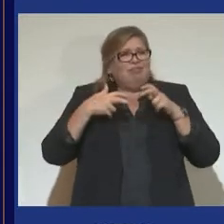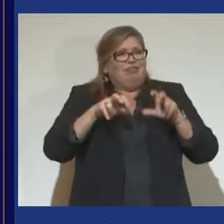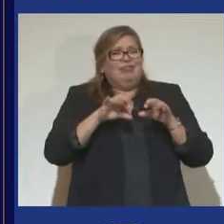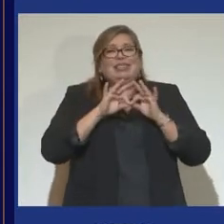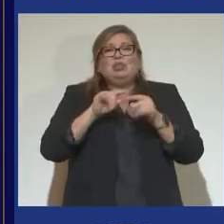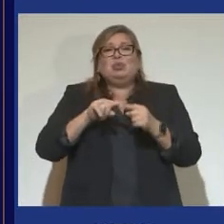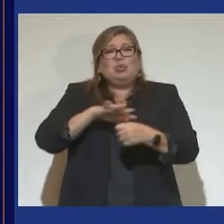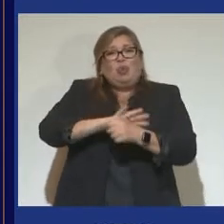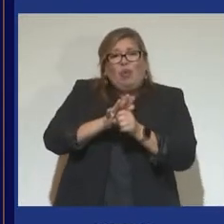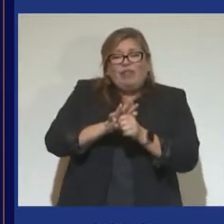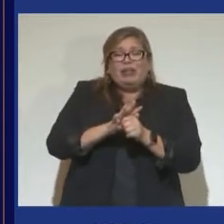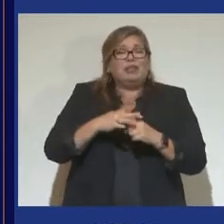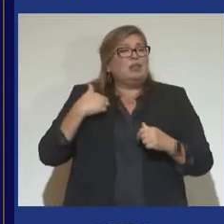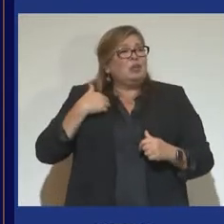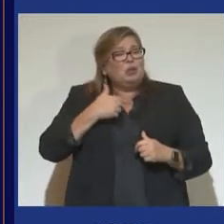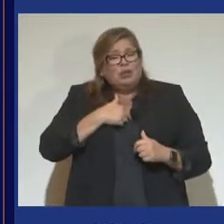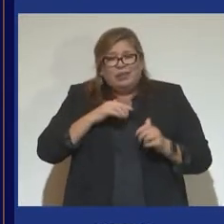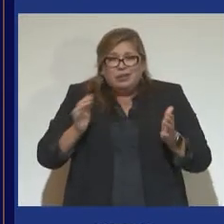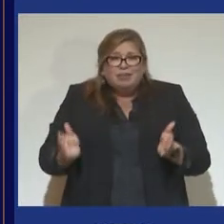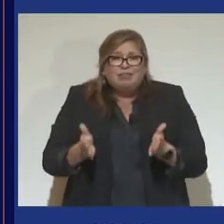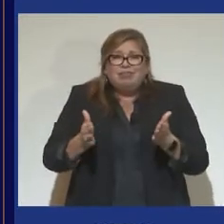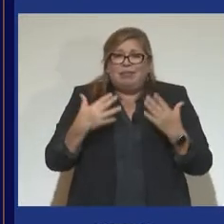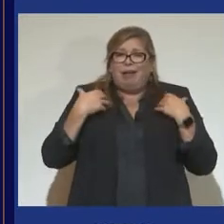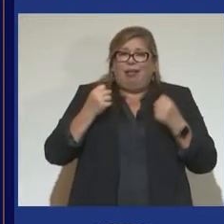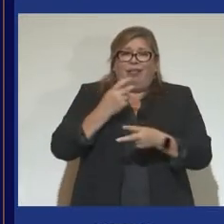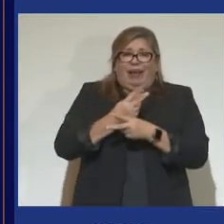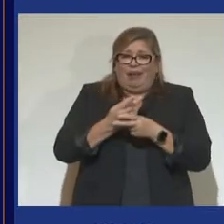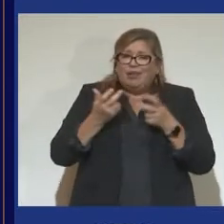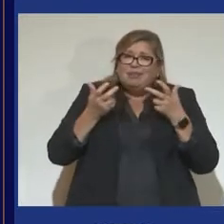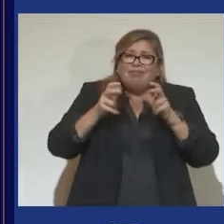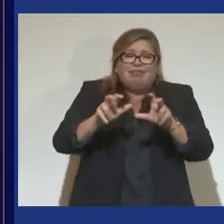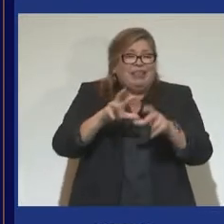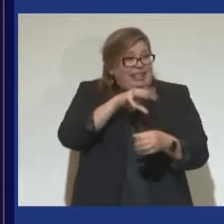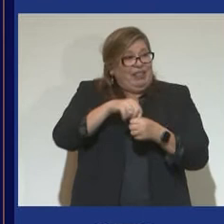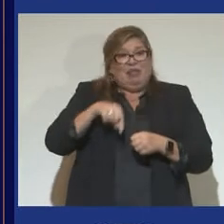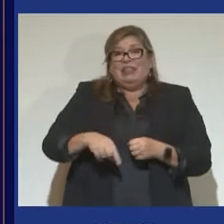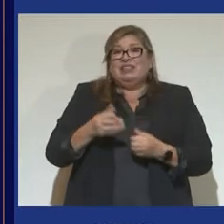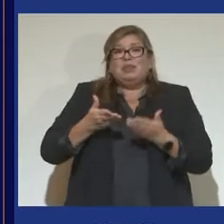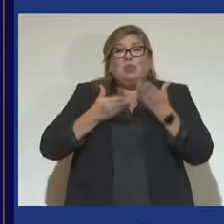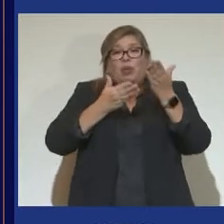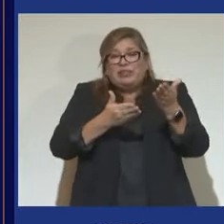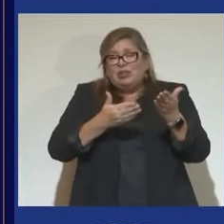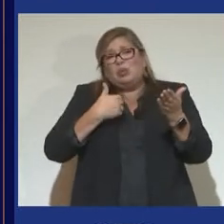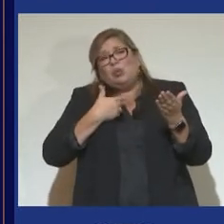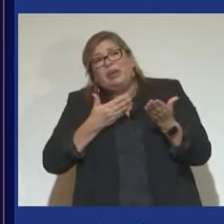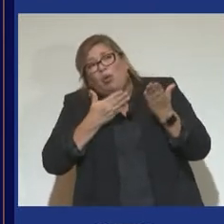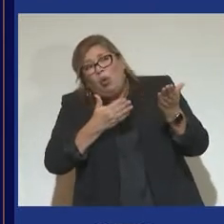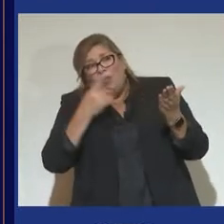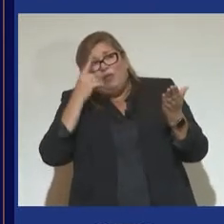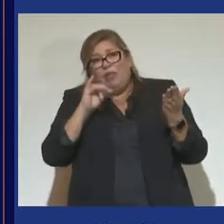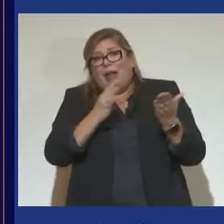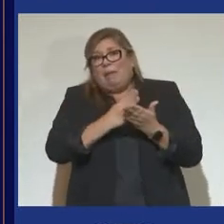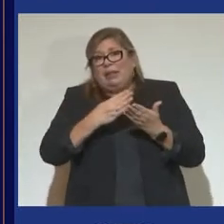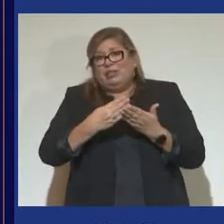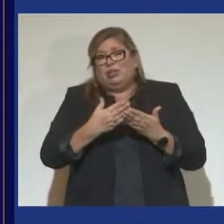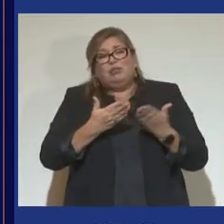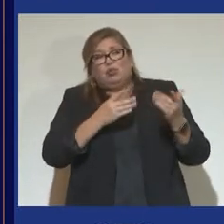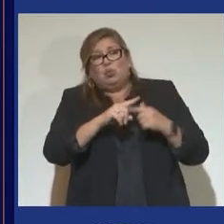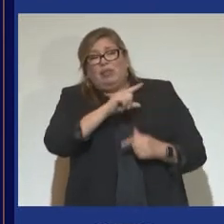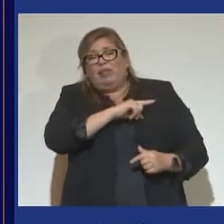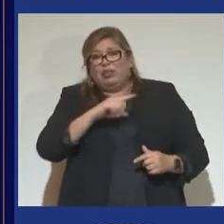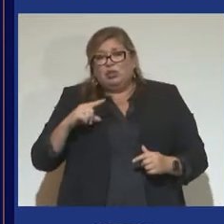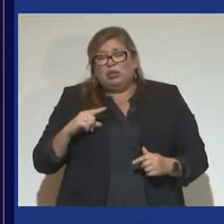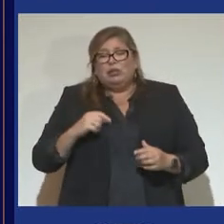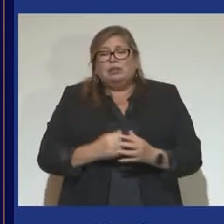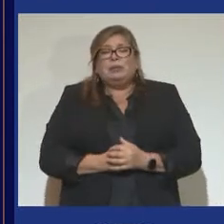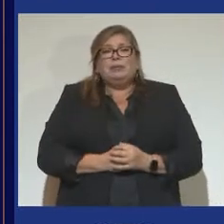lo muestran incluso con la pandemia lo que hemos promocionado en esta presentación y lo hemos hecho en el presupuesto que